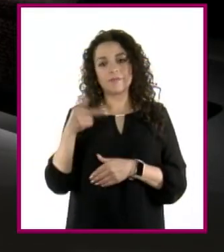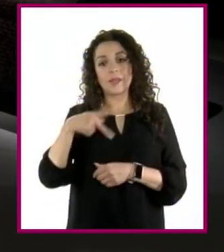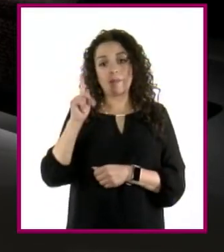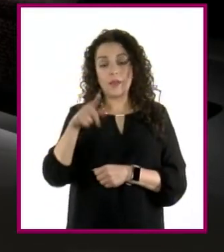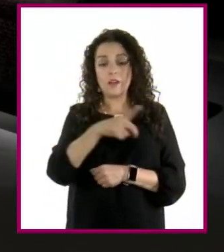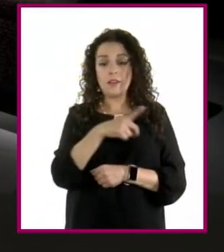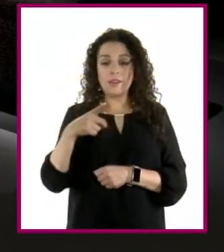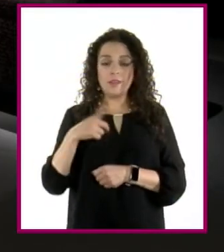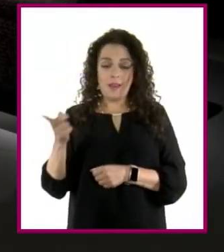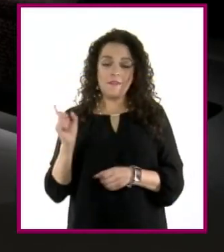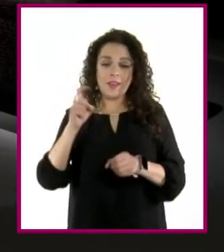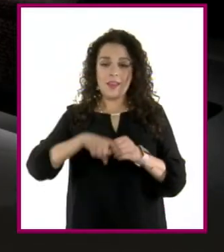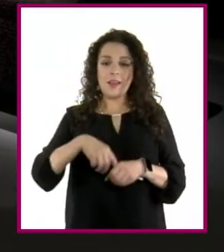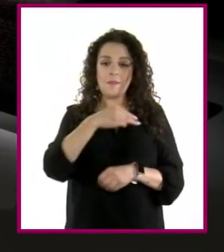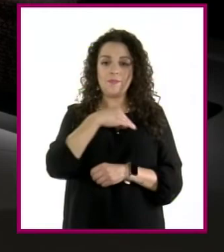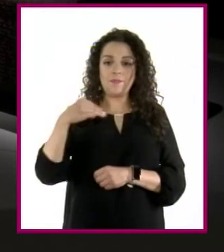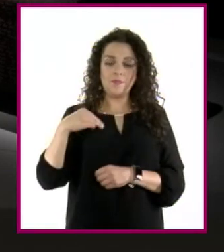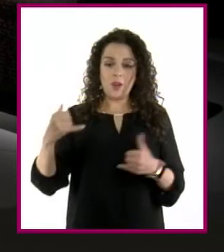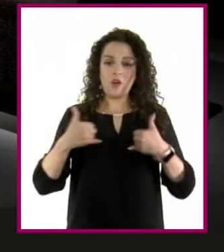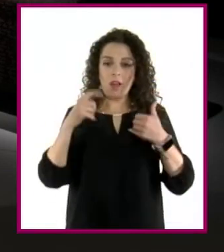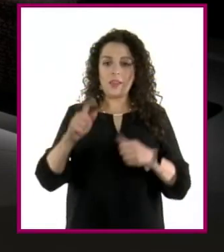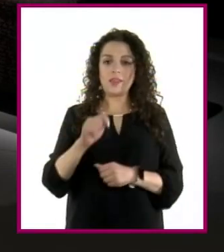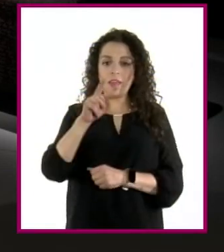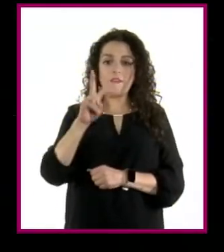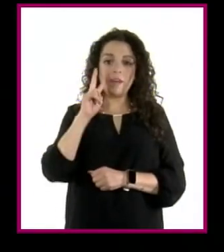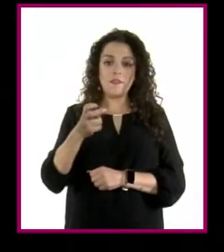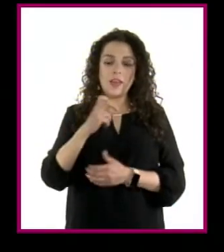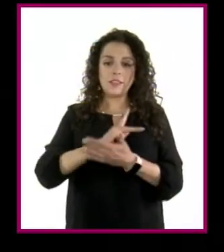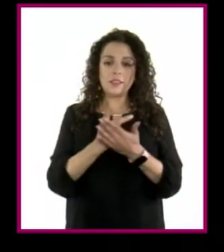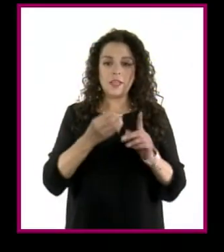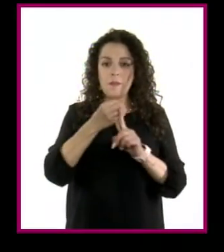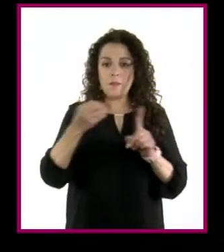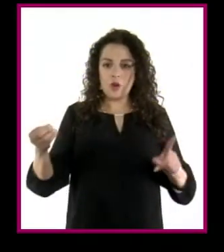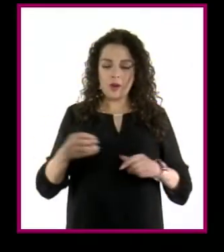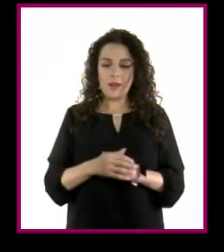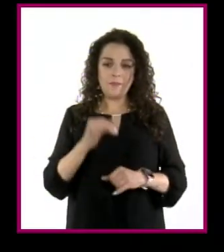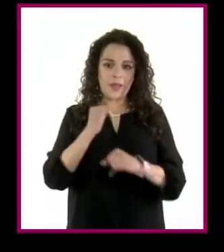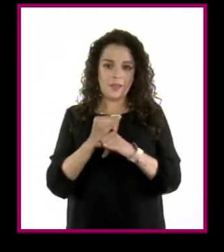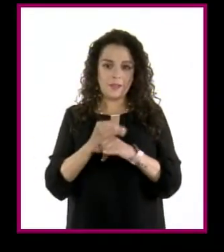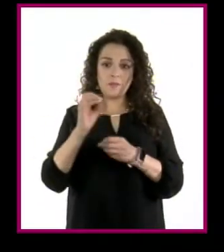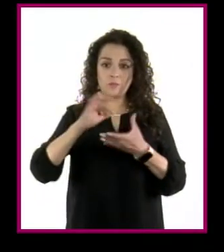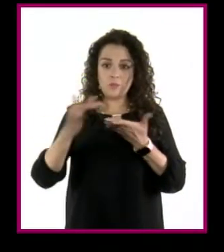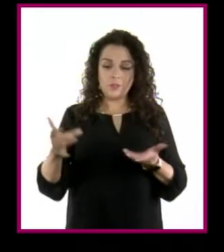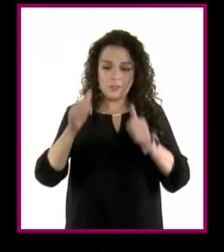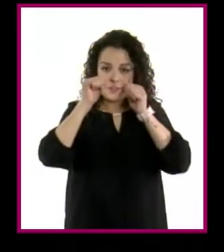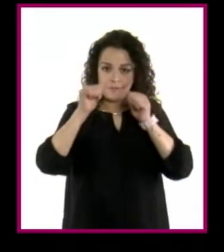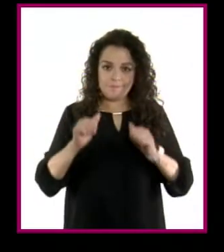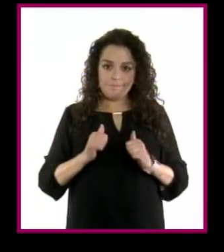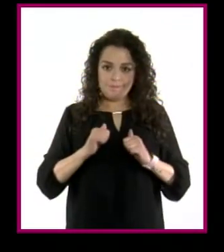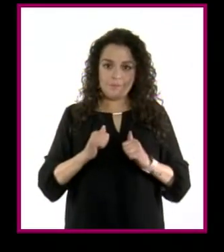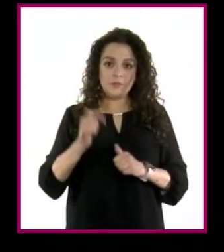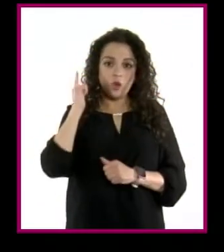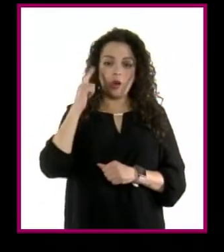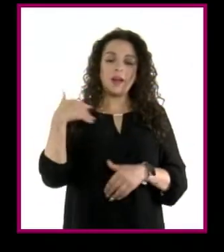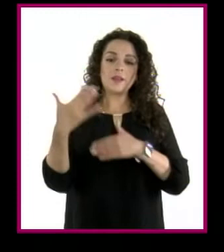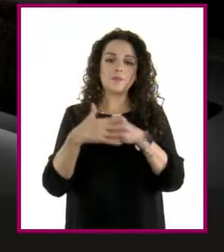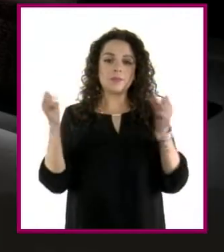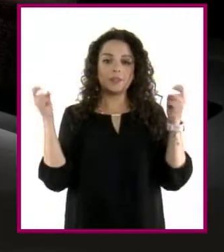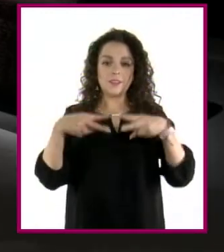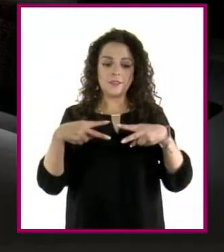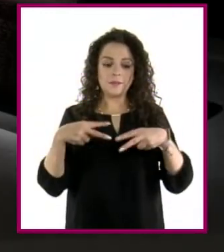de Jóvenes en TV y a seguir la transmisión de este programa. Les agradezco su compañía y espero verlos pronto por